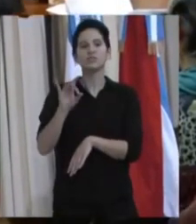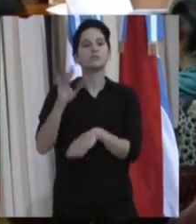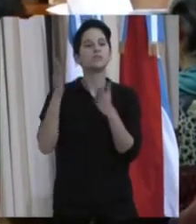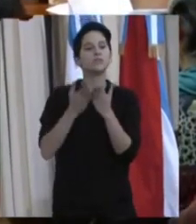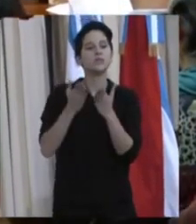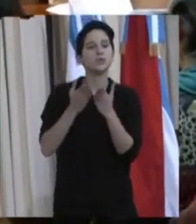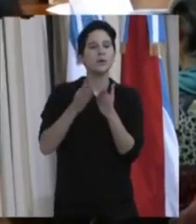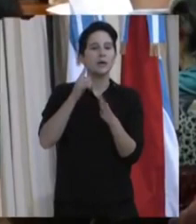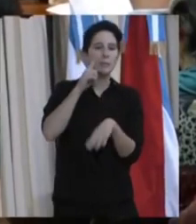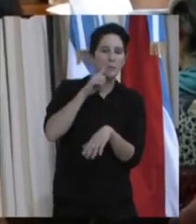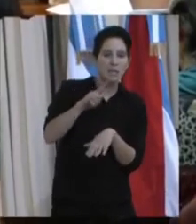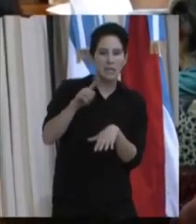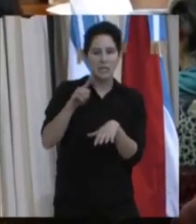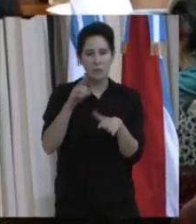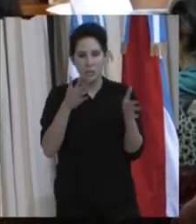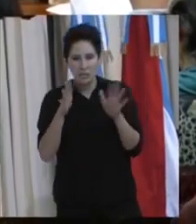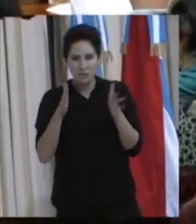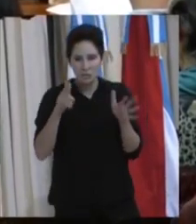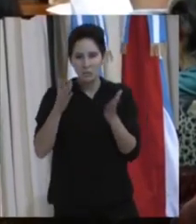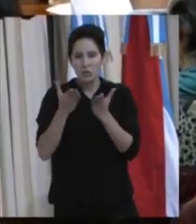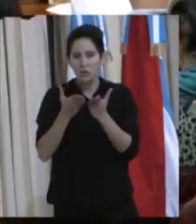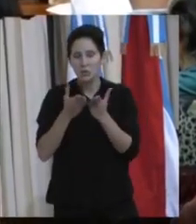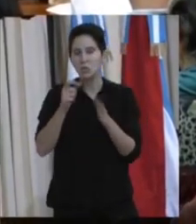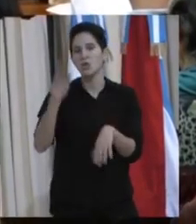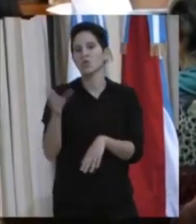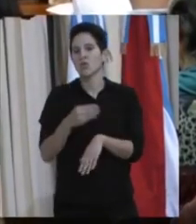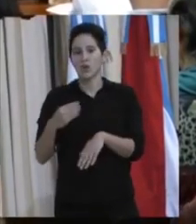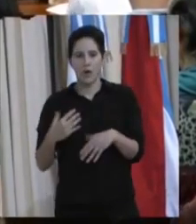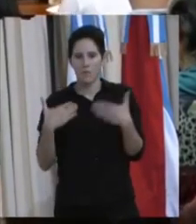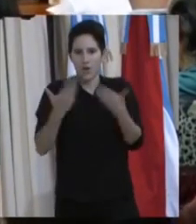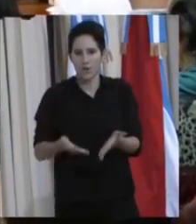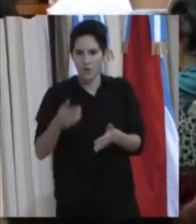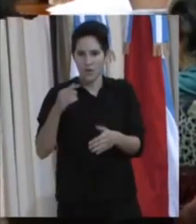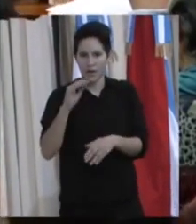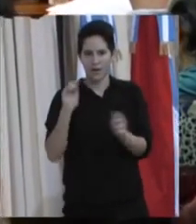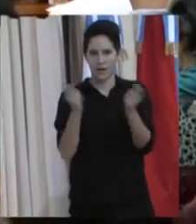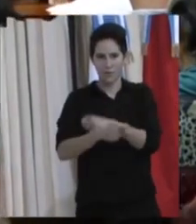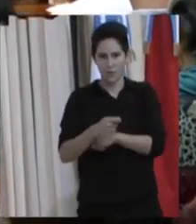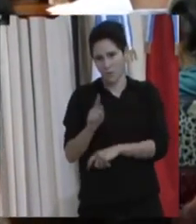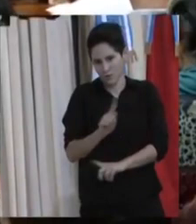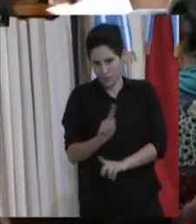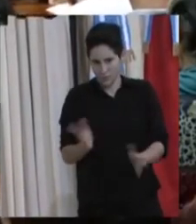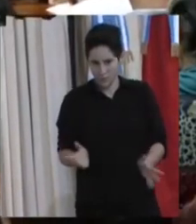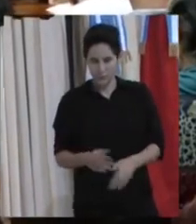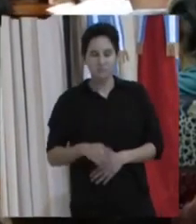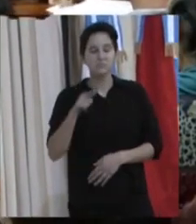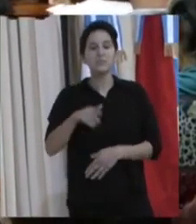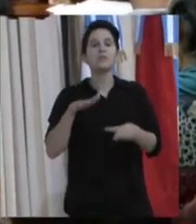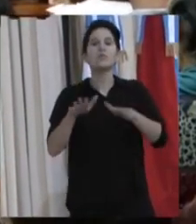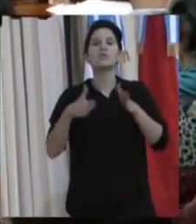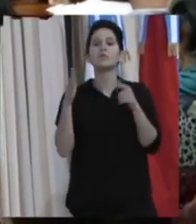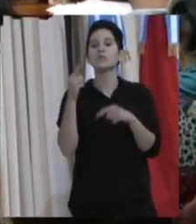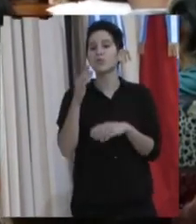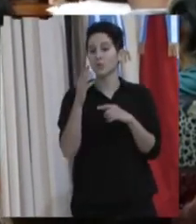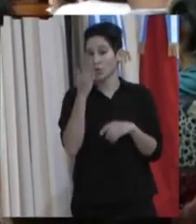menos de 1000 estudiantes y se imaginan que no todos estaban a favor de la reforma. Entonces, ese movimiento en Córdoba se